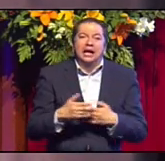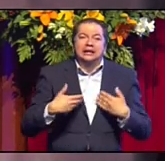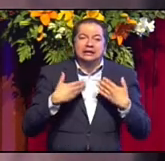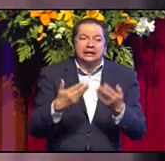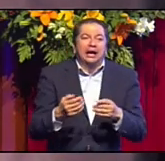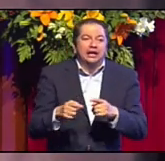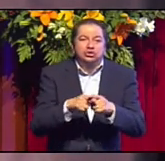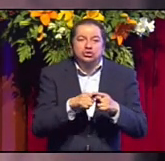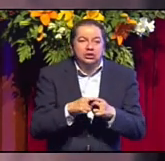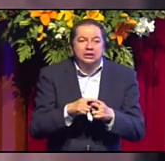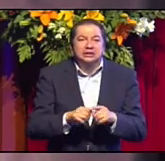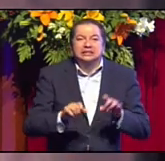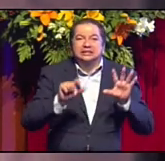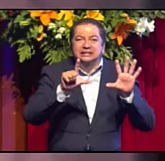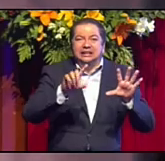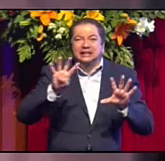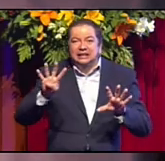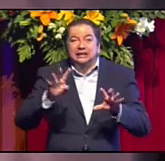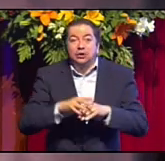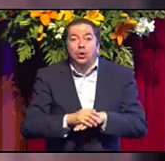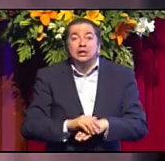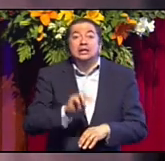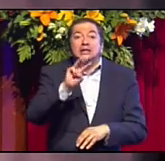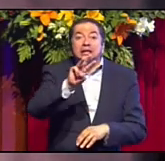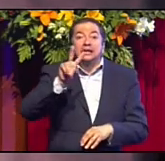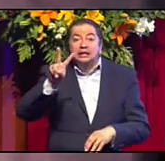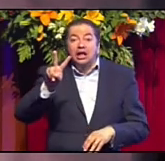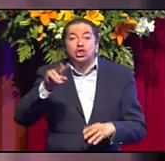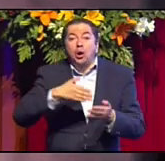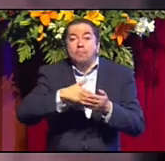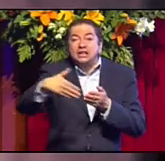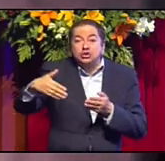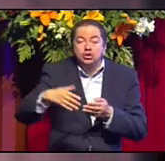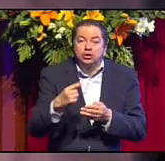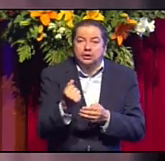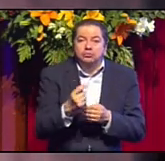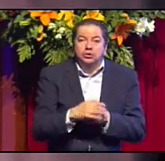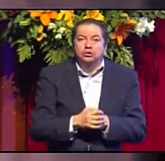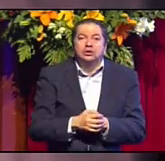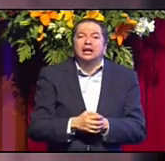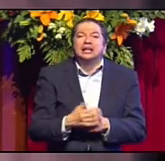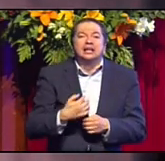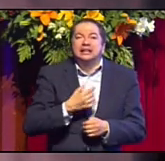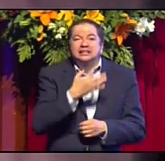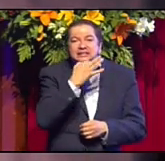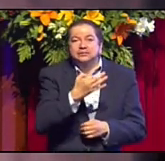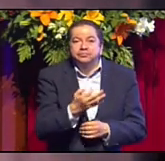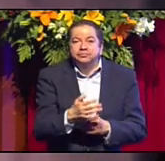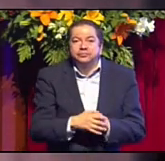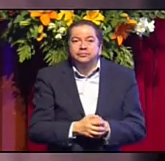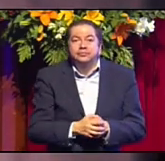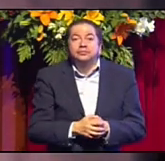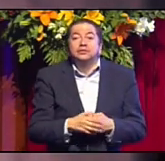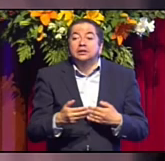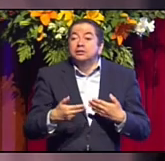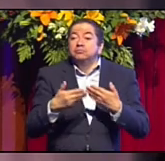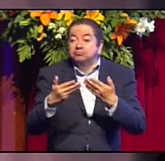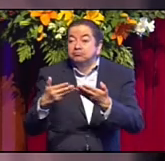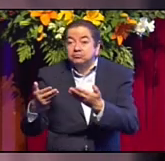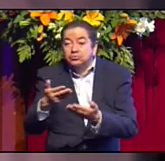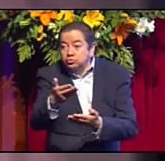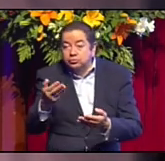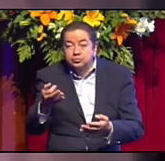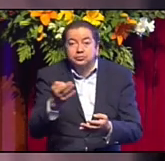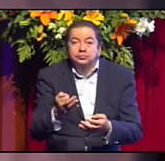municipales, 74 organizaciones, 32 millones de pesos de infracción. ¿Qué es lo que estamos diciendo? Holanda, que usted decida,